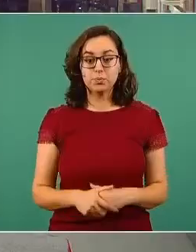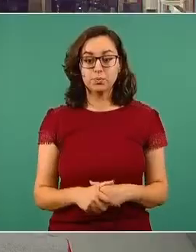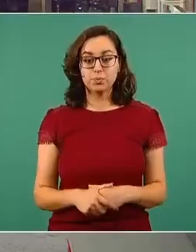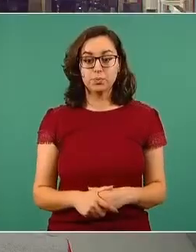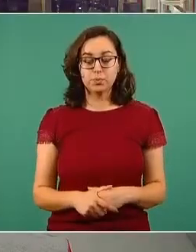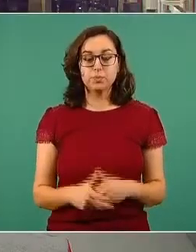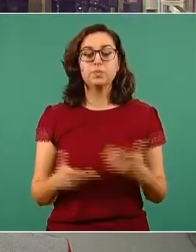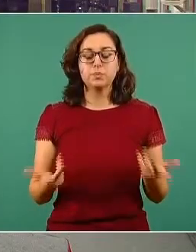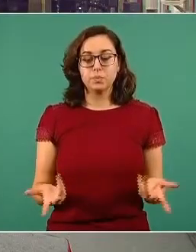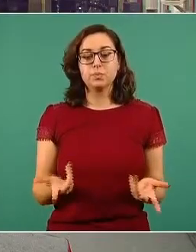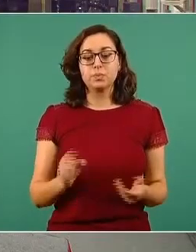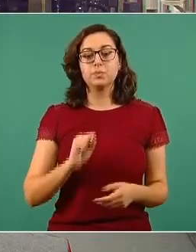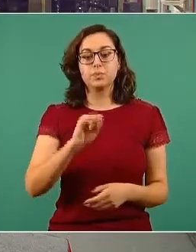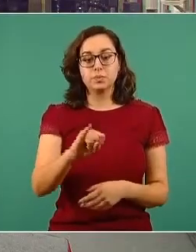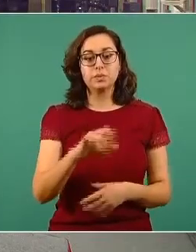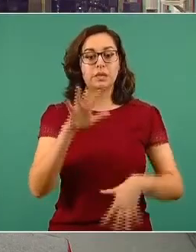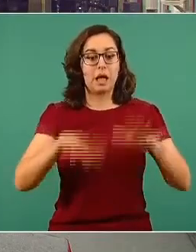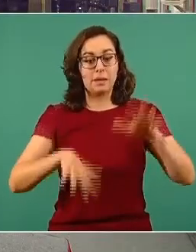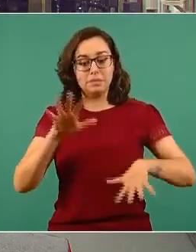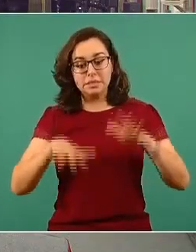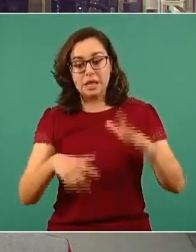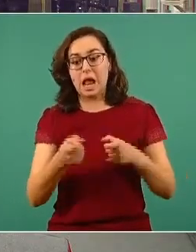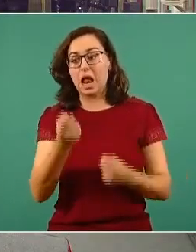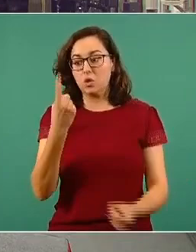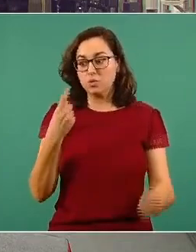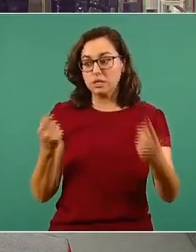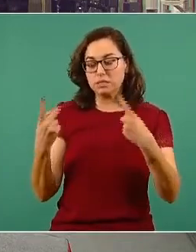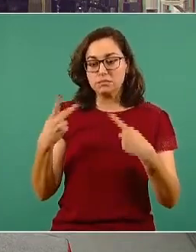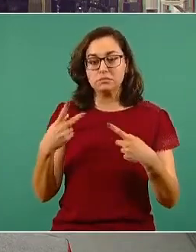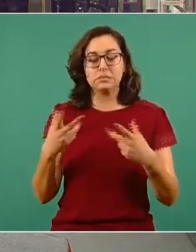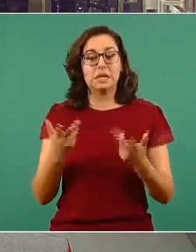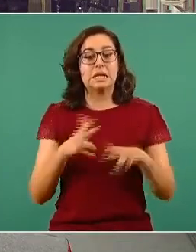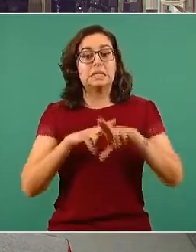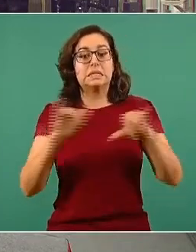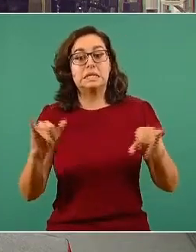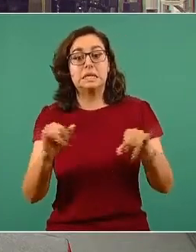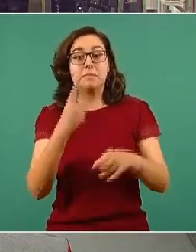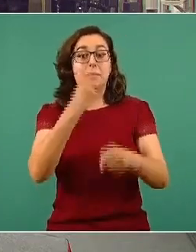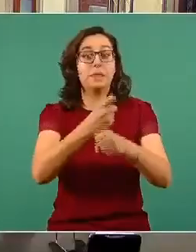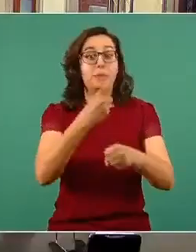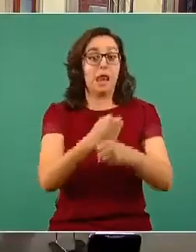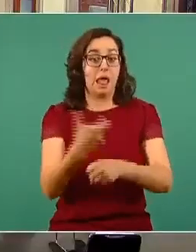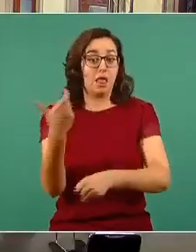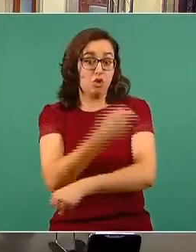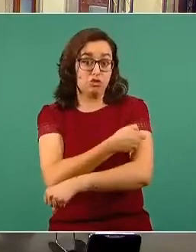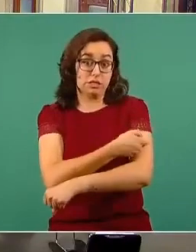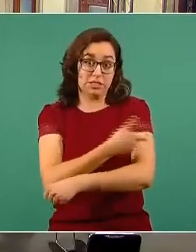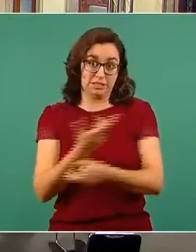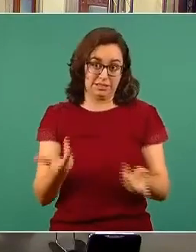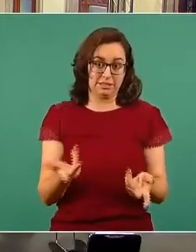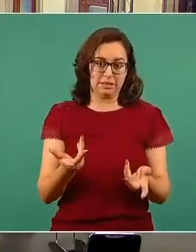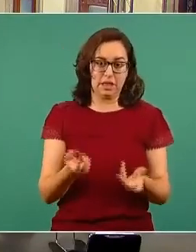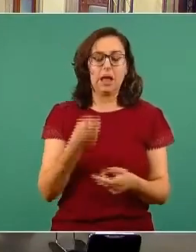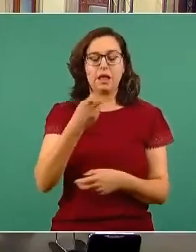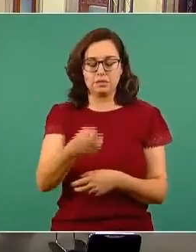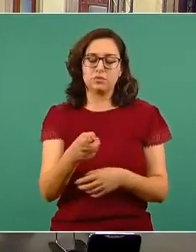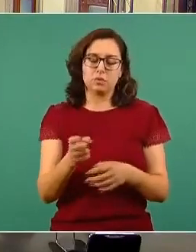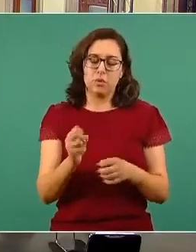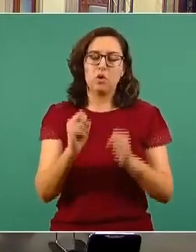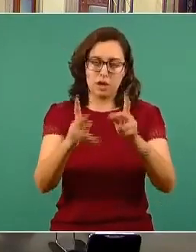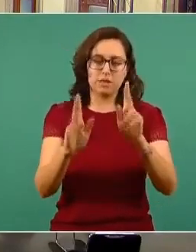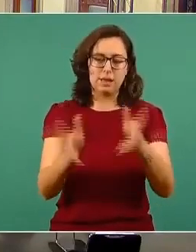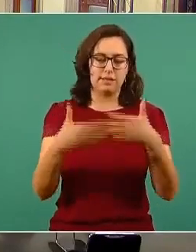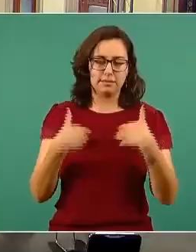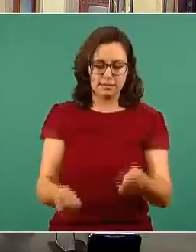son casos que les dicen, les hablamos y en 4 meses no hablan, y es de la primera vacuna, o sea, de la primera dosis, no de la segunda, no es nada más como eso.